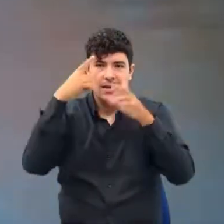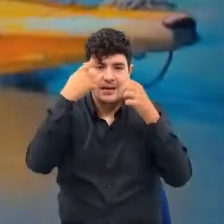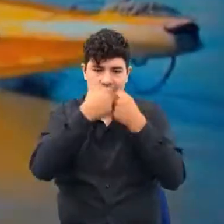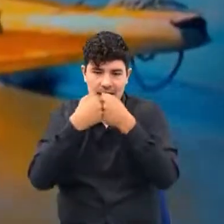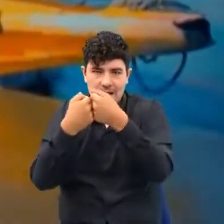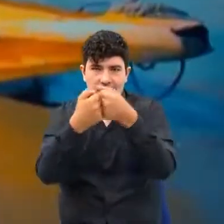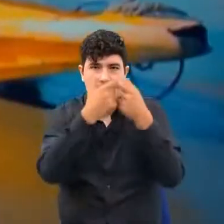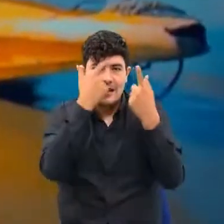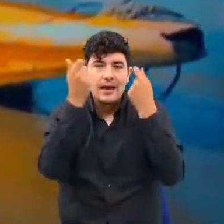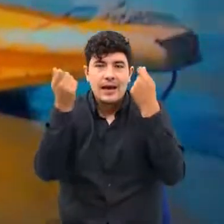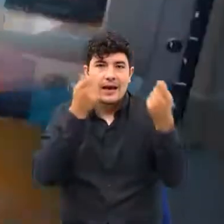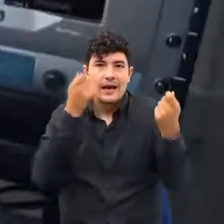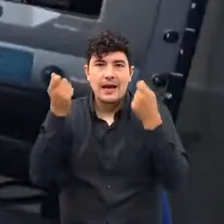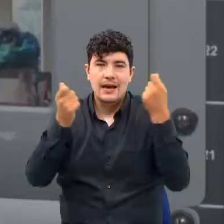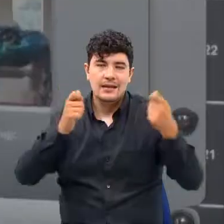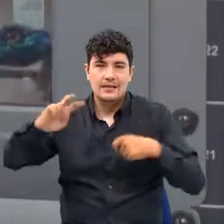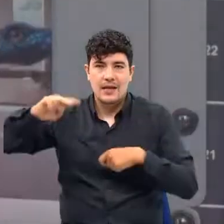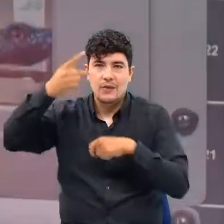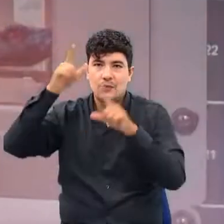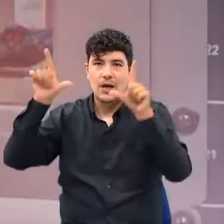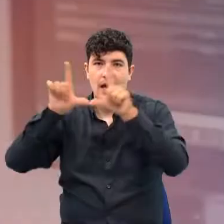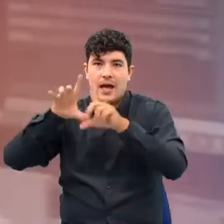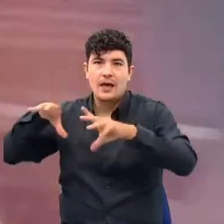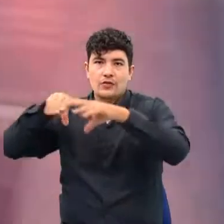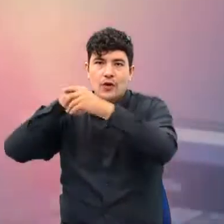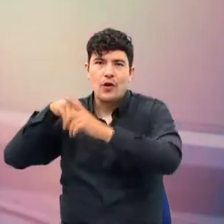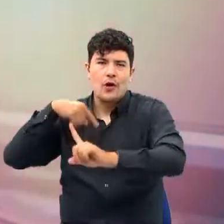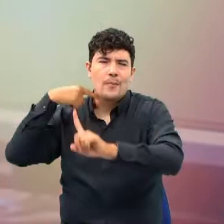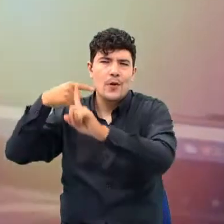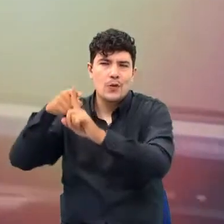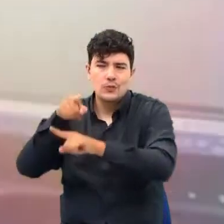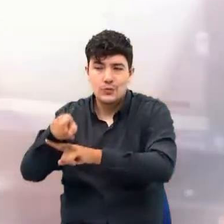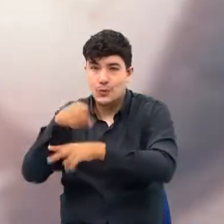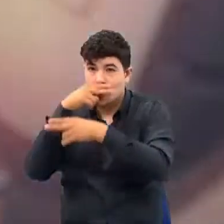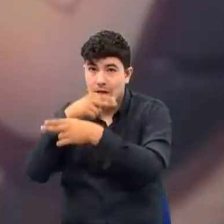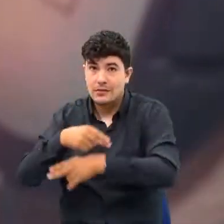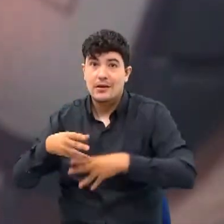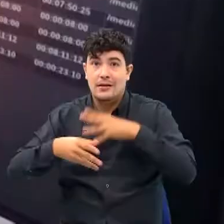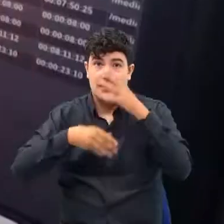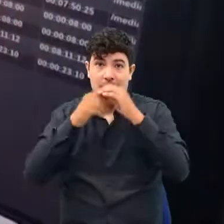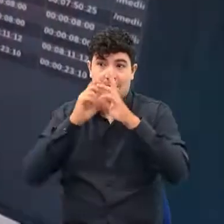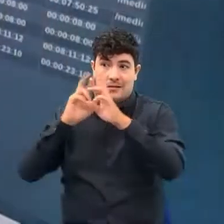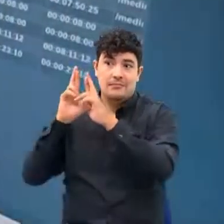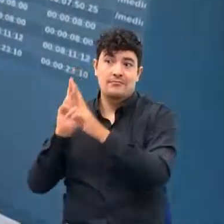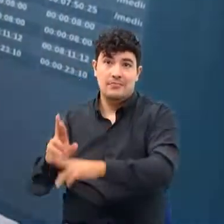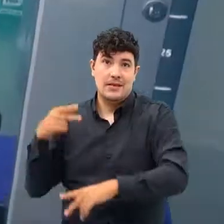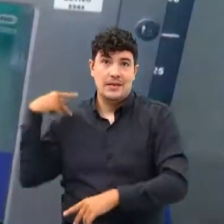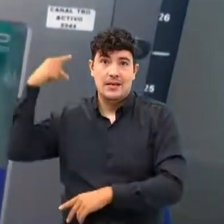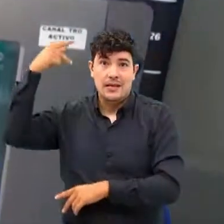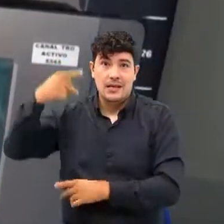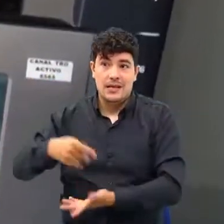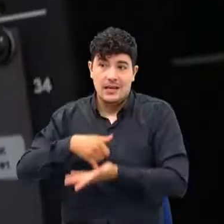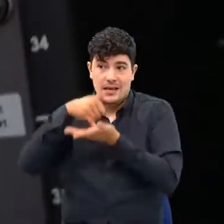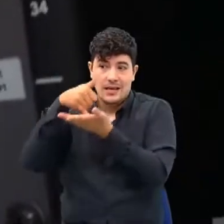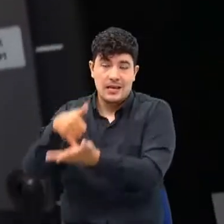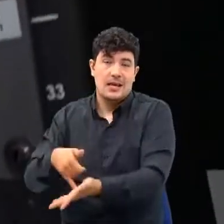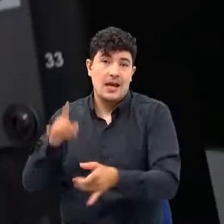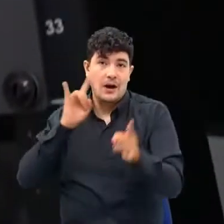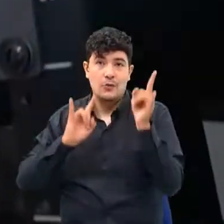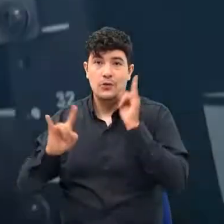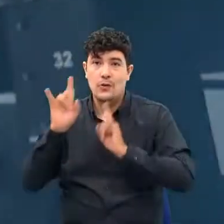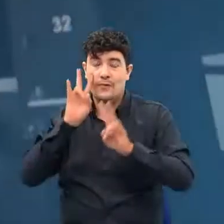estratégicas para nuestra segunda señal TRO Plus y obtuvimos históricas nominaciones en los premios de la industria